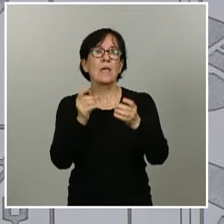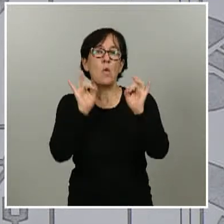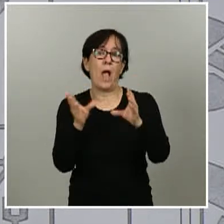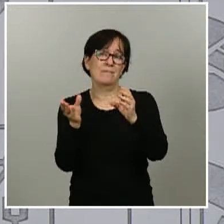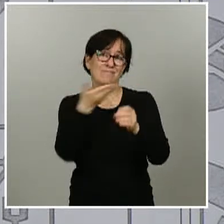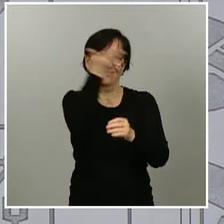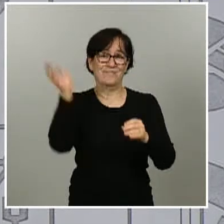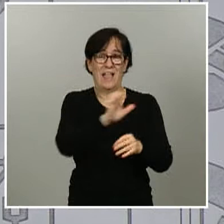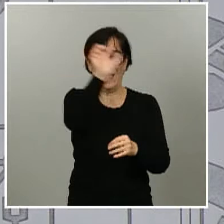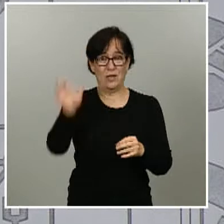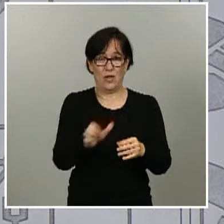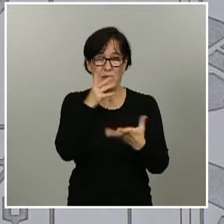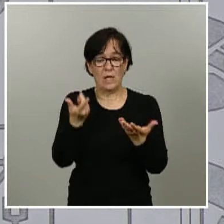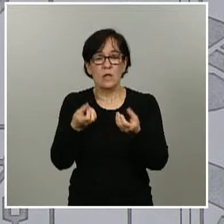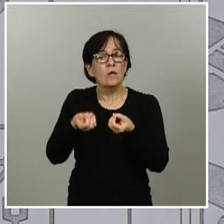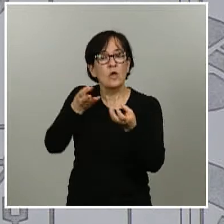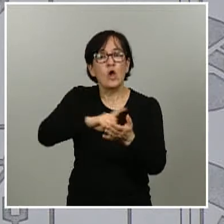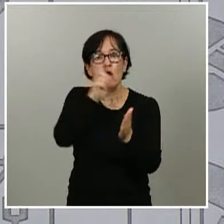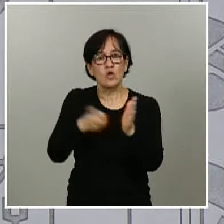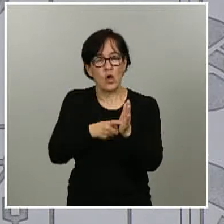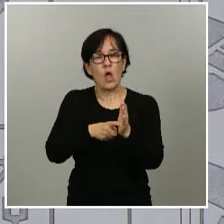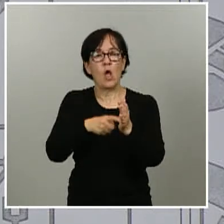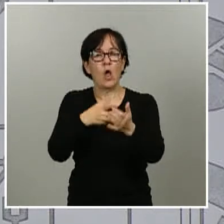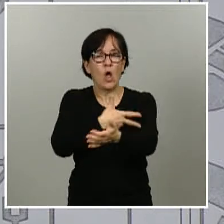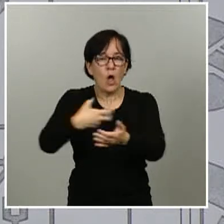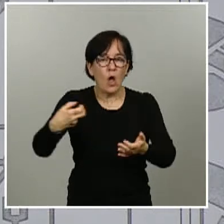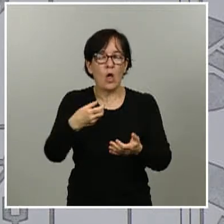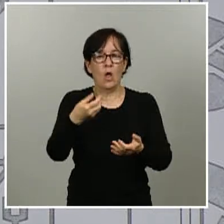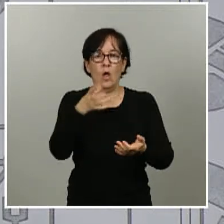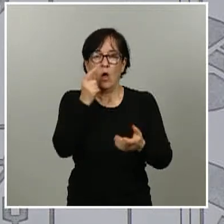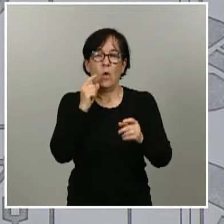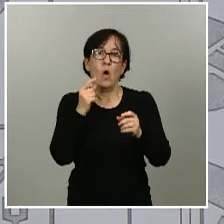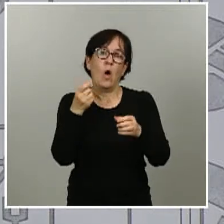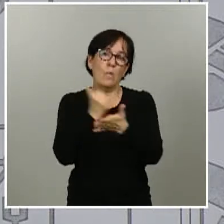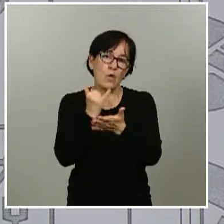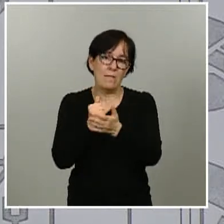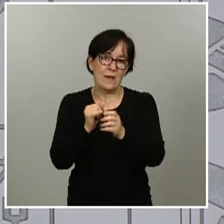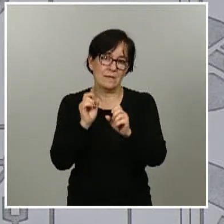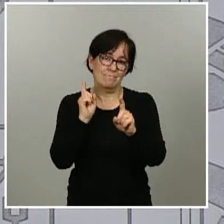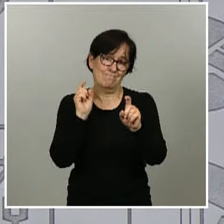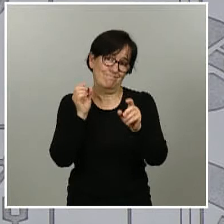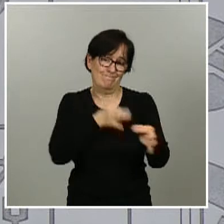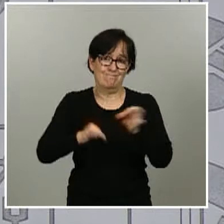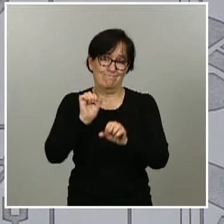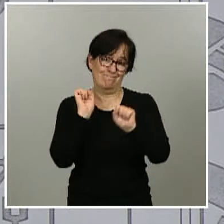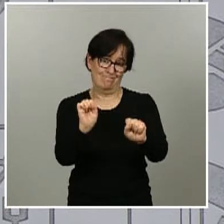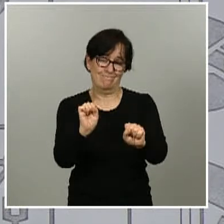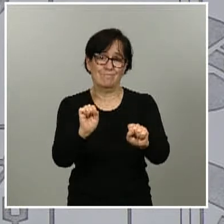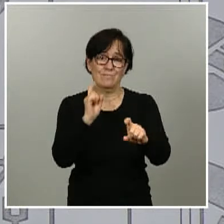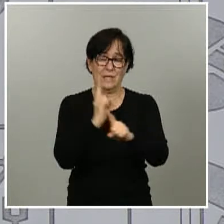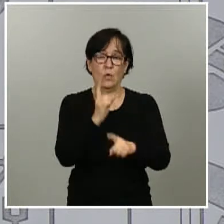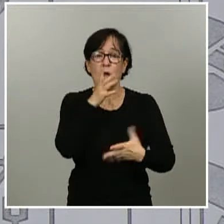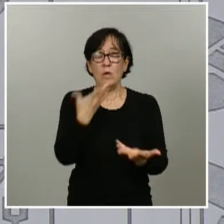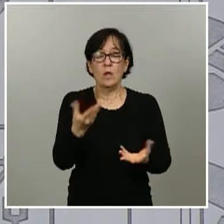se notifica total con pruebas serológicas o pruebas de anticuerpos, como quieran conocerlas. También sabemos que las